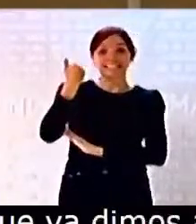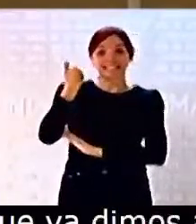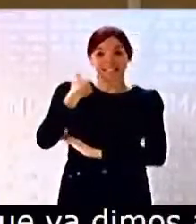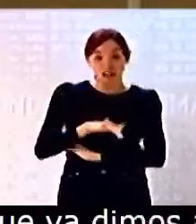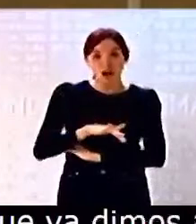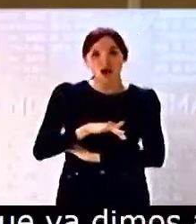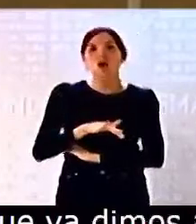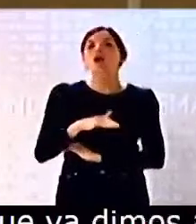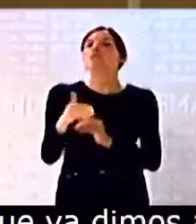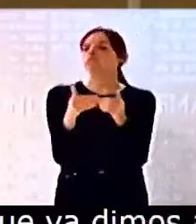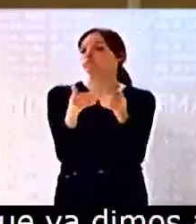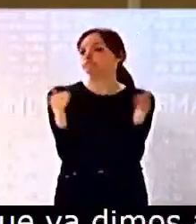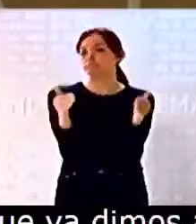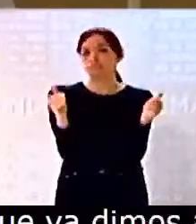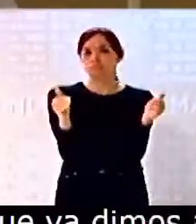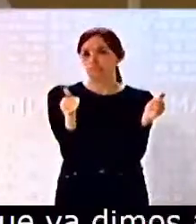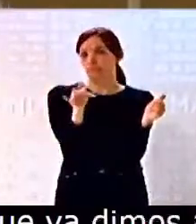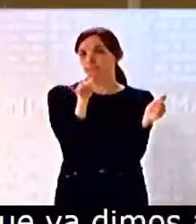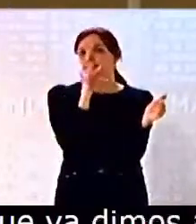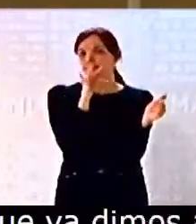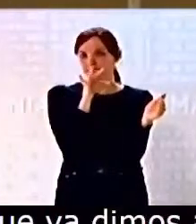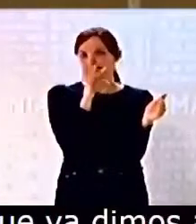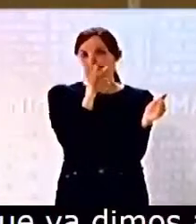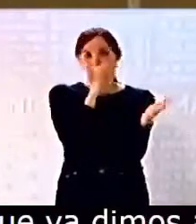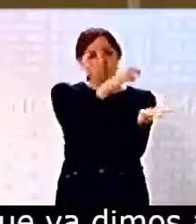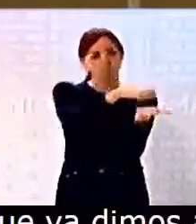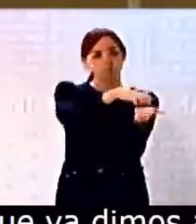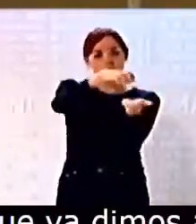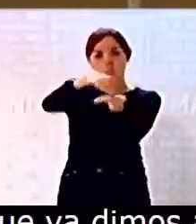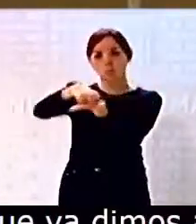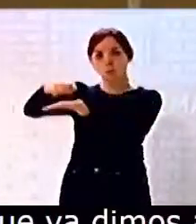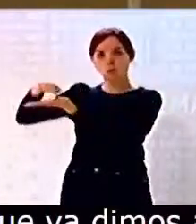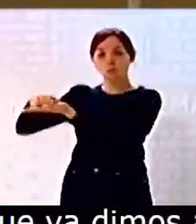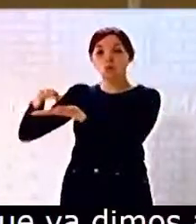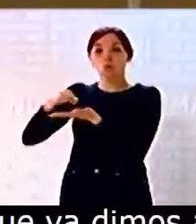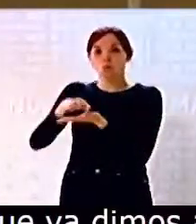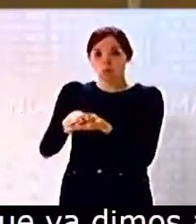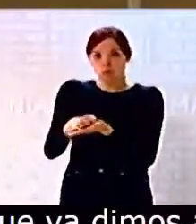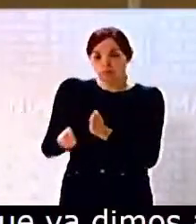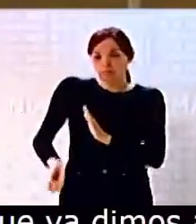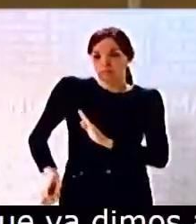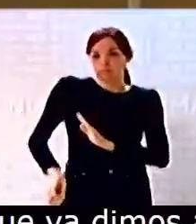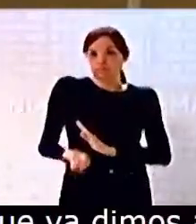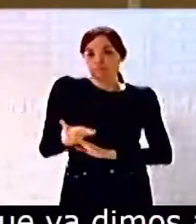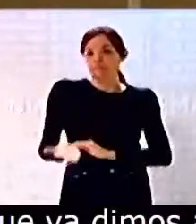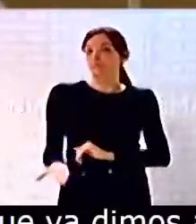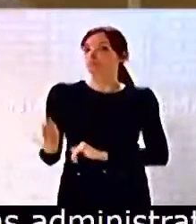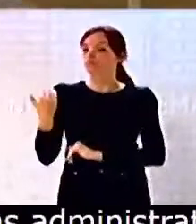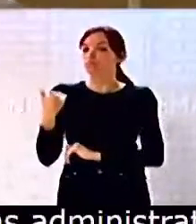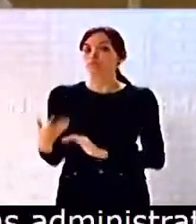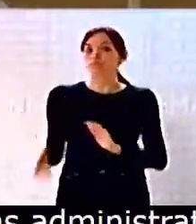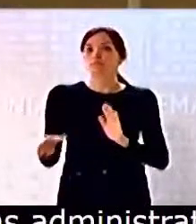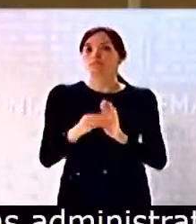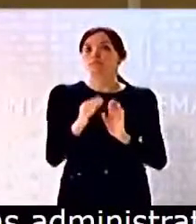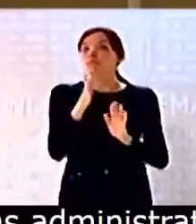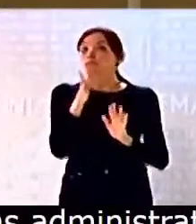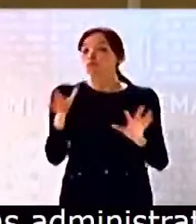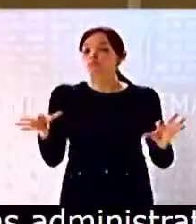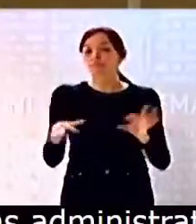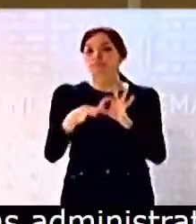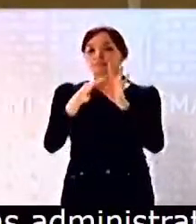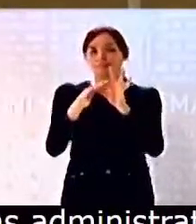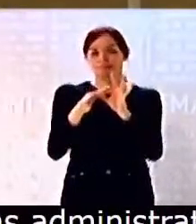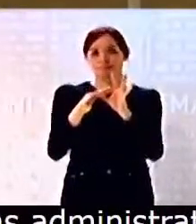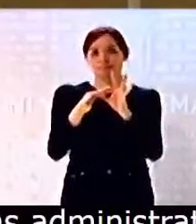periodo de adopción de medidas administrativas en el marco de la festividad de San José y